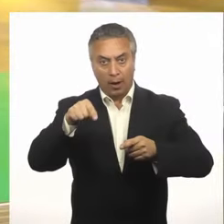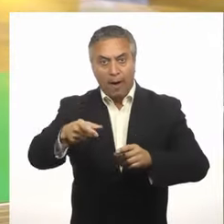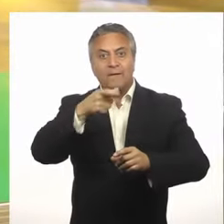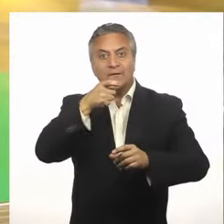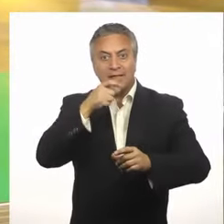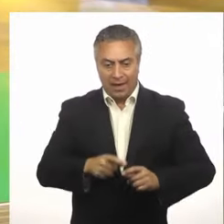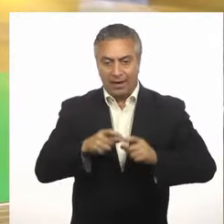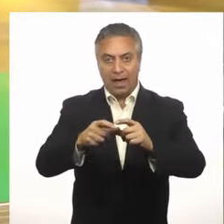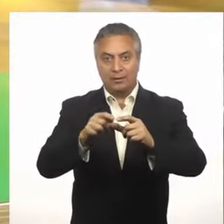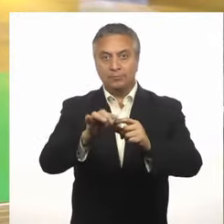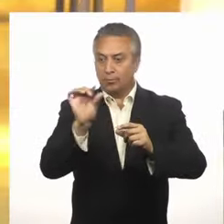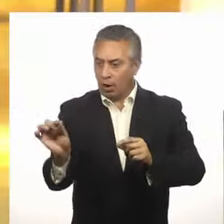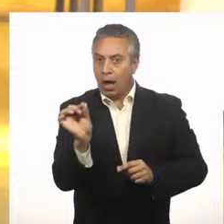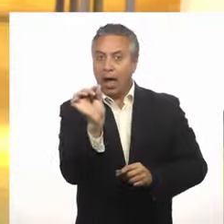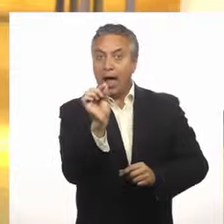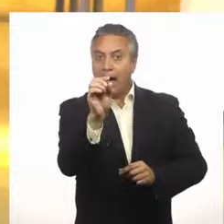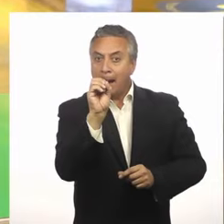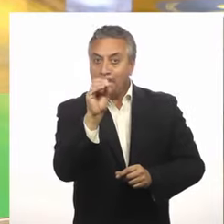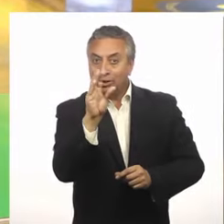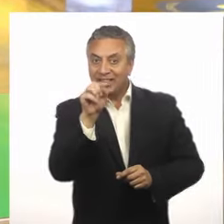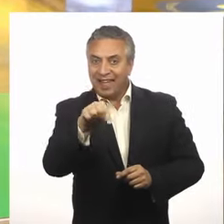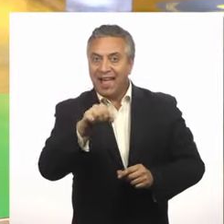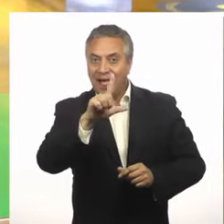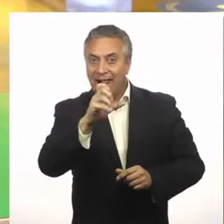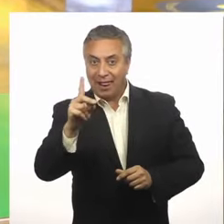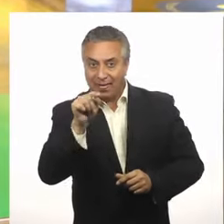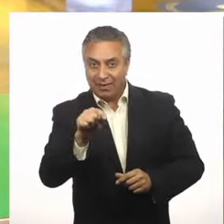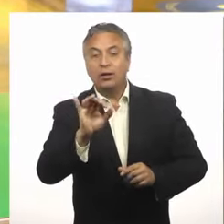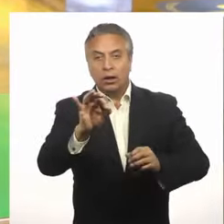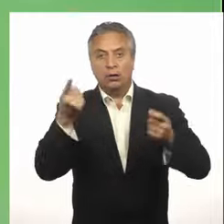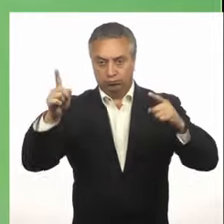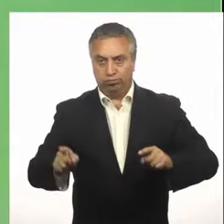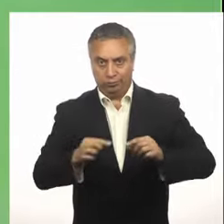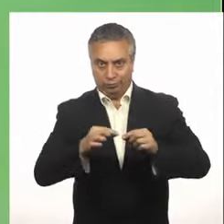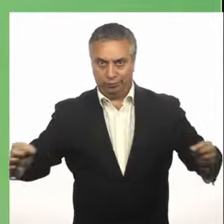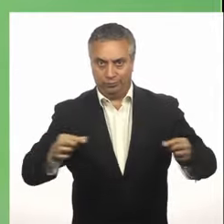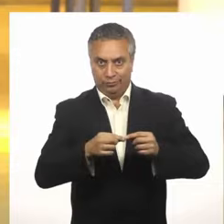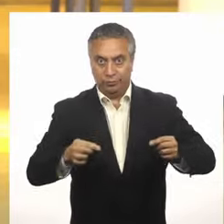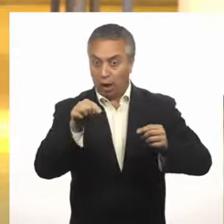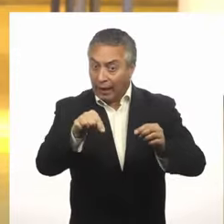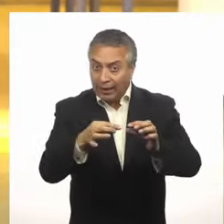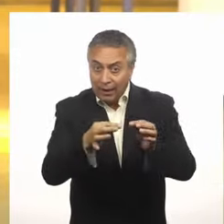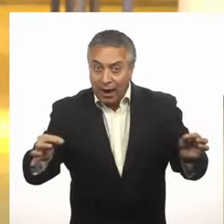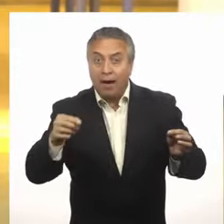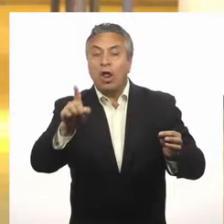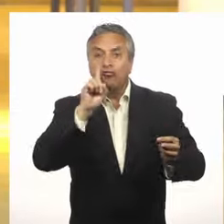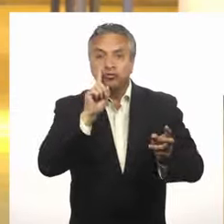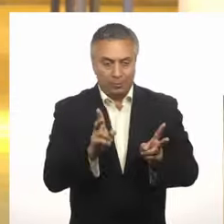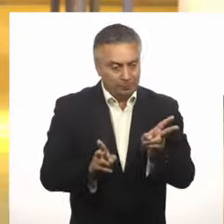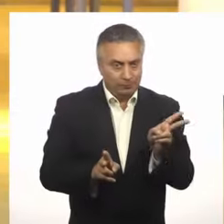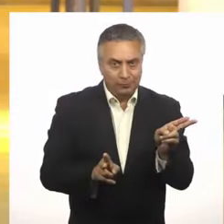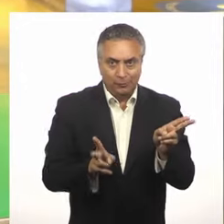la ampolleta LED, que está acá, y los cables eléctricos. ¿Sí? Los míos en particular tienen un agarre como un